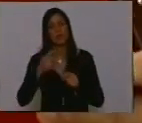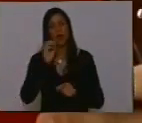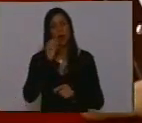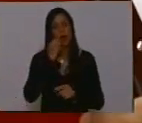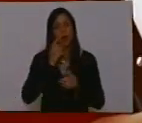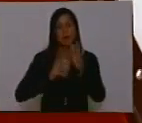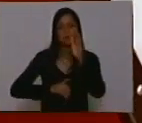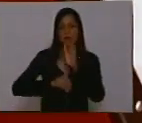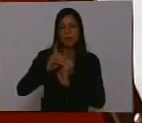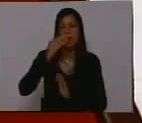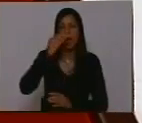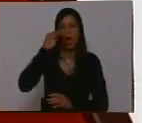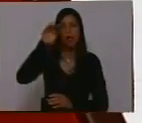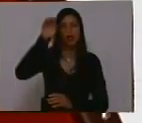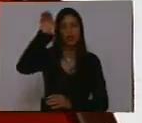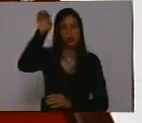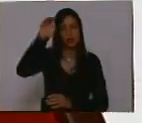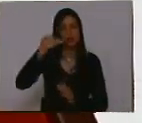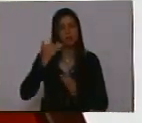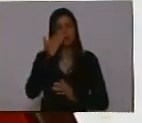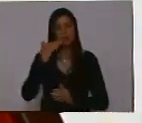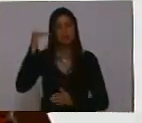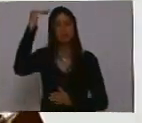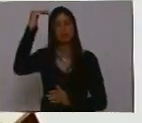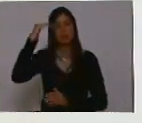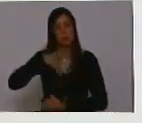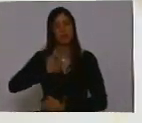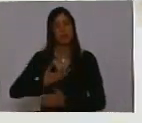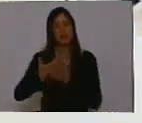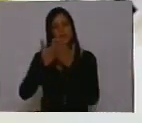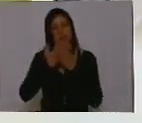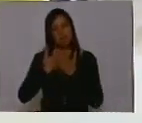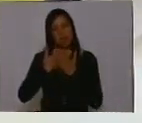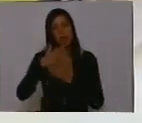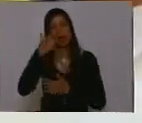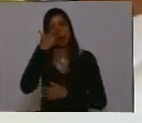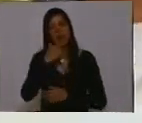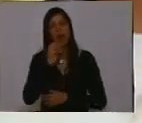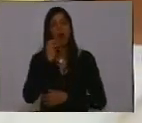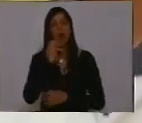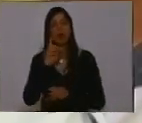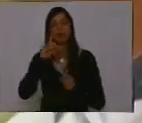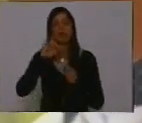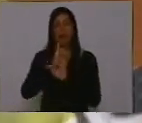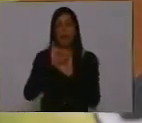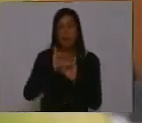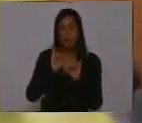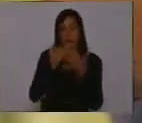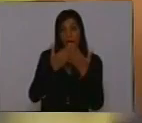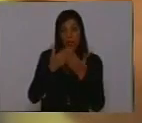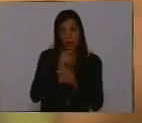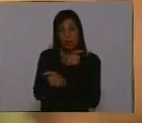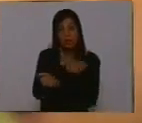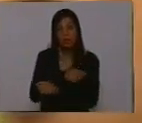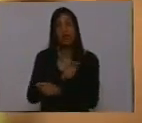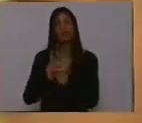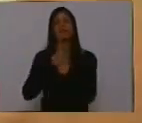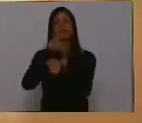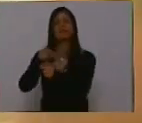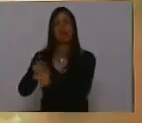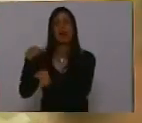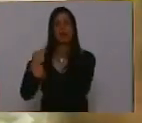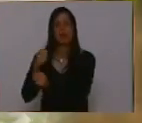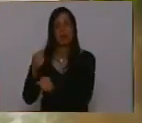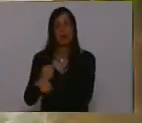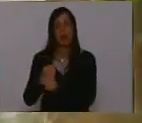hacia la vida adulta y en particular la capacitación y el acceso al primer empleo de conformidad a la ley. Artículo